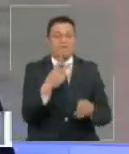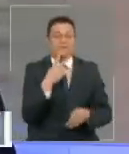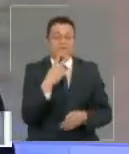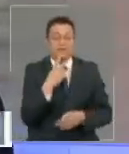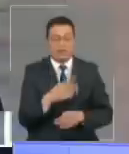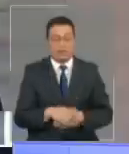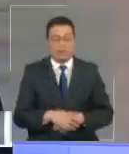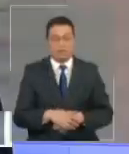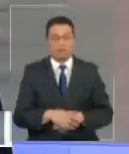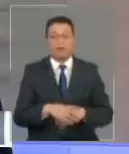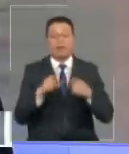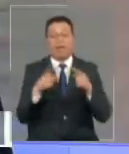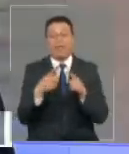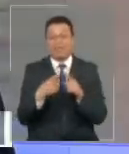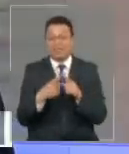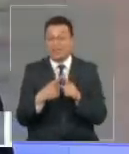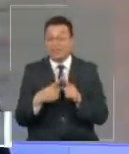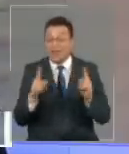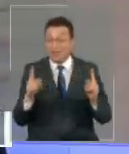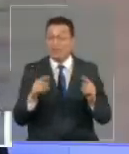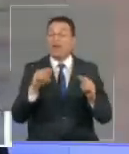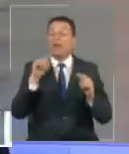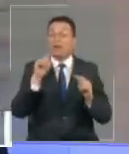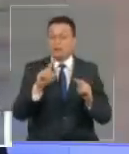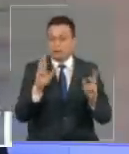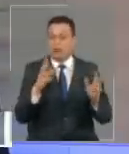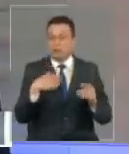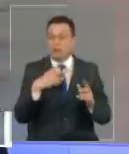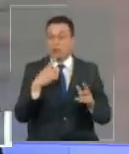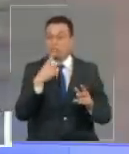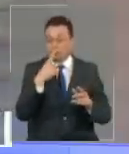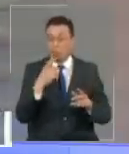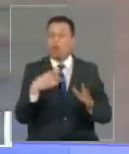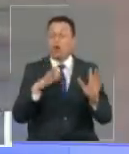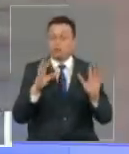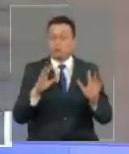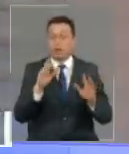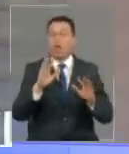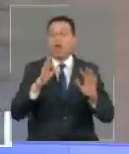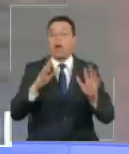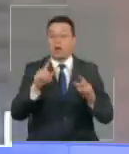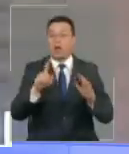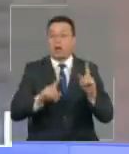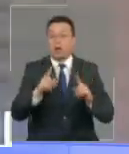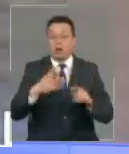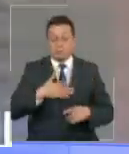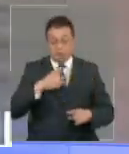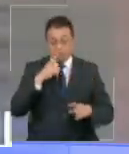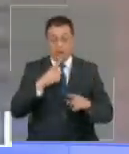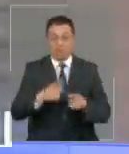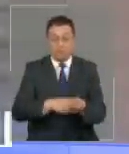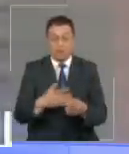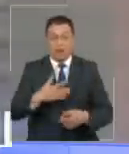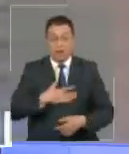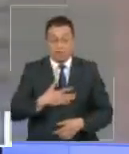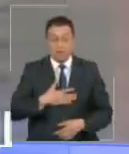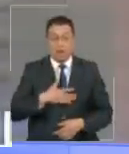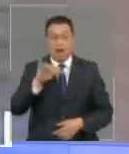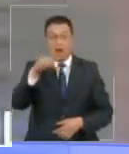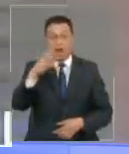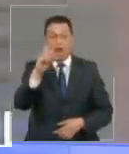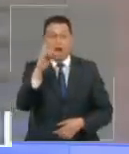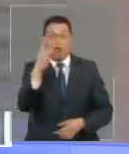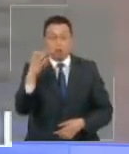Ahora, distinto es la zona que nosotros hemos sido muy duros, más, le voy a decir, a parientes míos, de apellido Jadue, en patronato, orden de